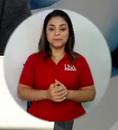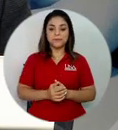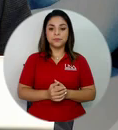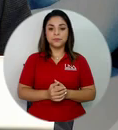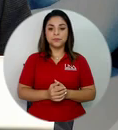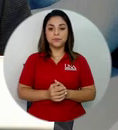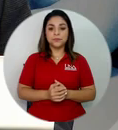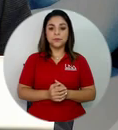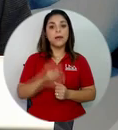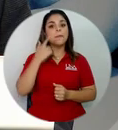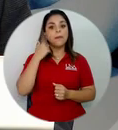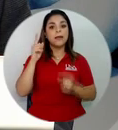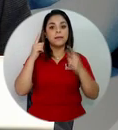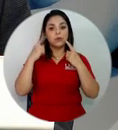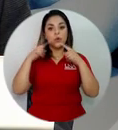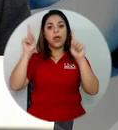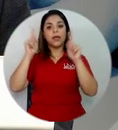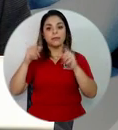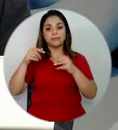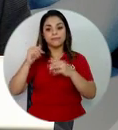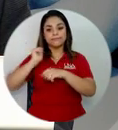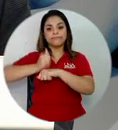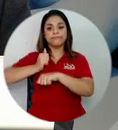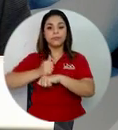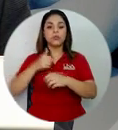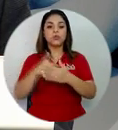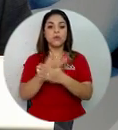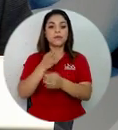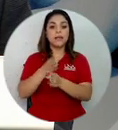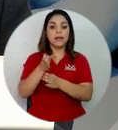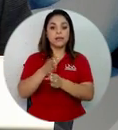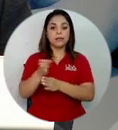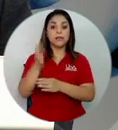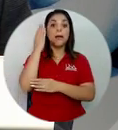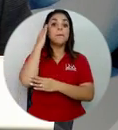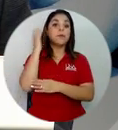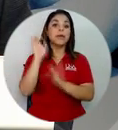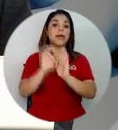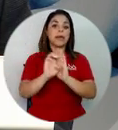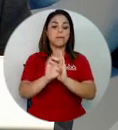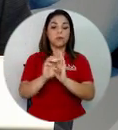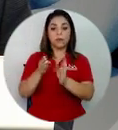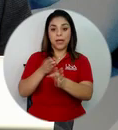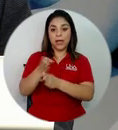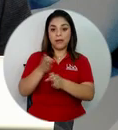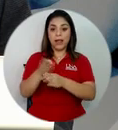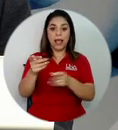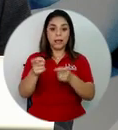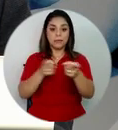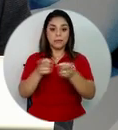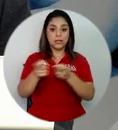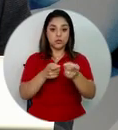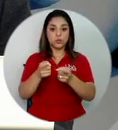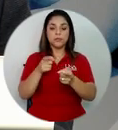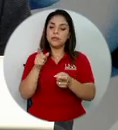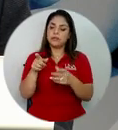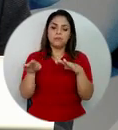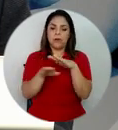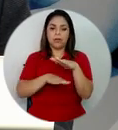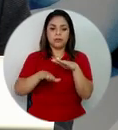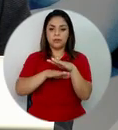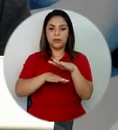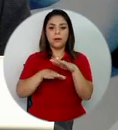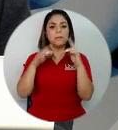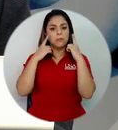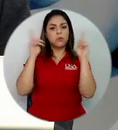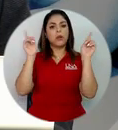que incluya la generación de nuevas carreras, ¿verdad? Porque la carrera de administración, por ejemplo, ¿verdad? Es una carrera base